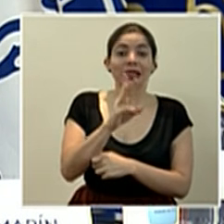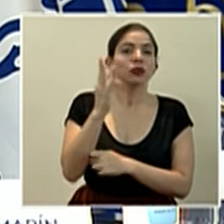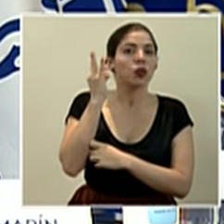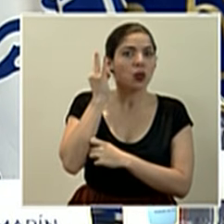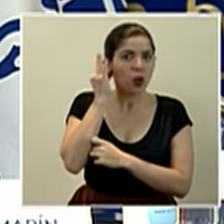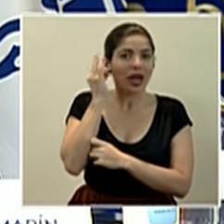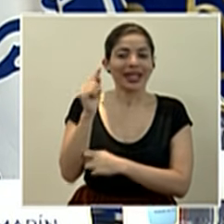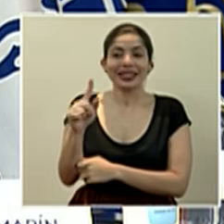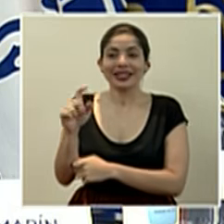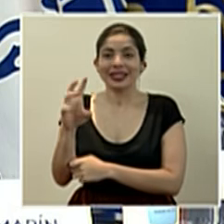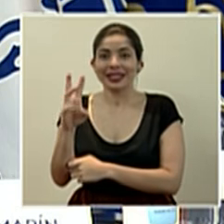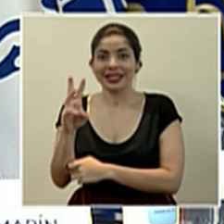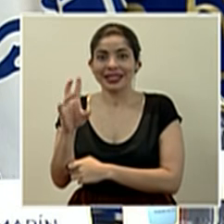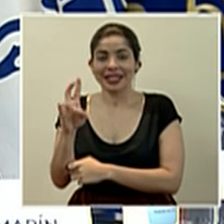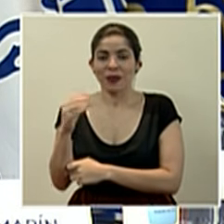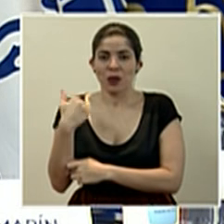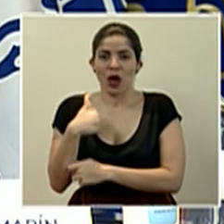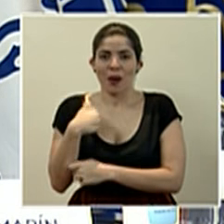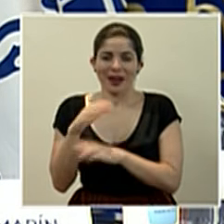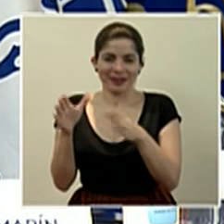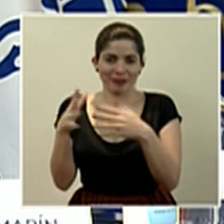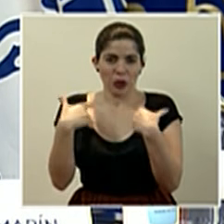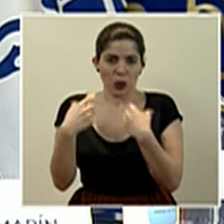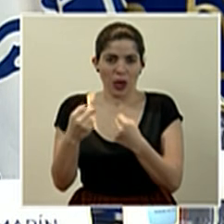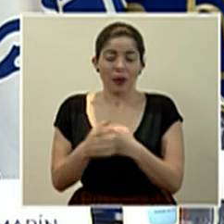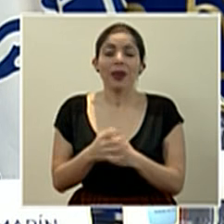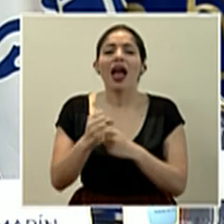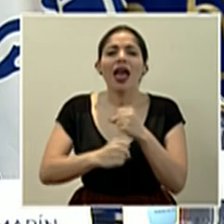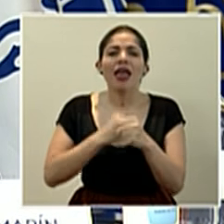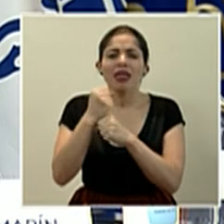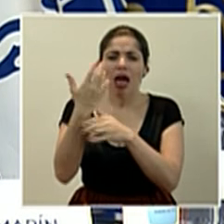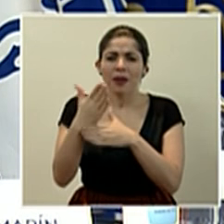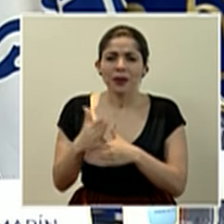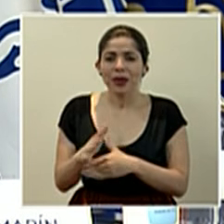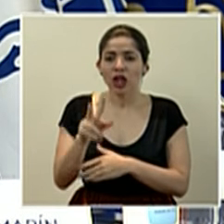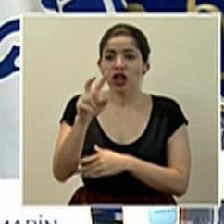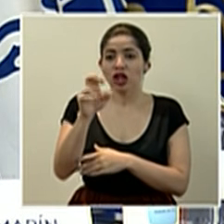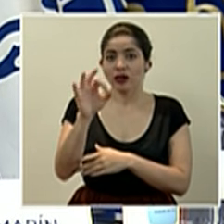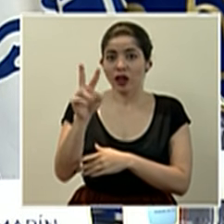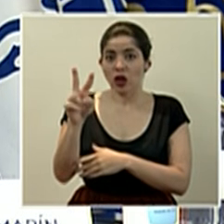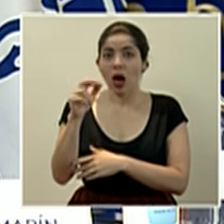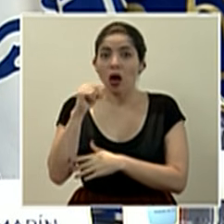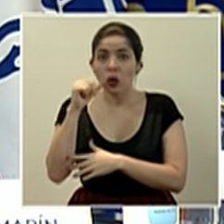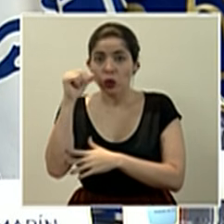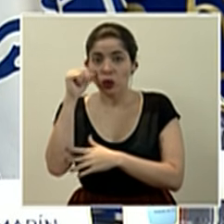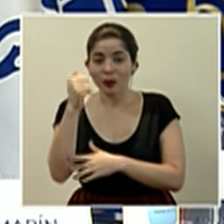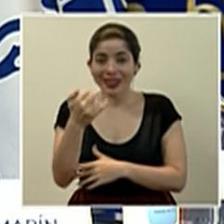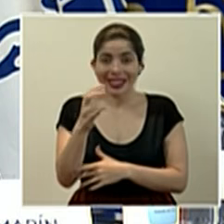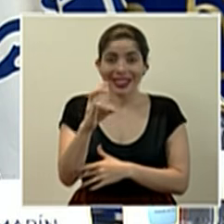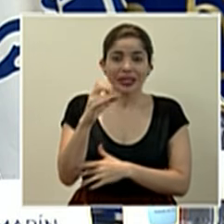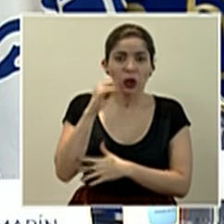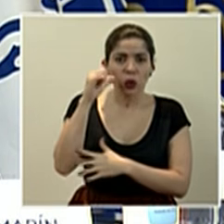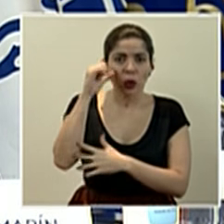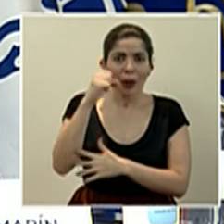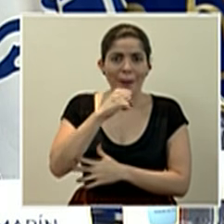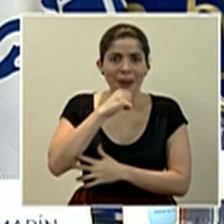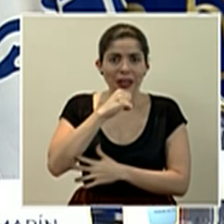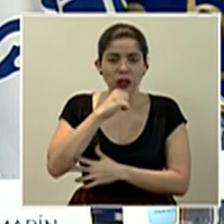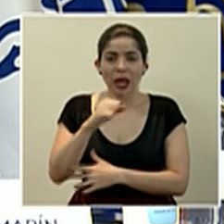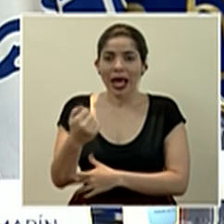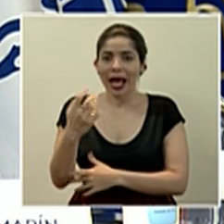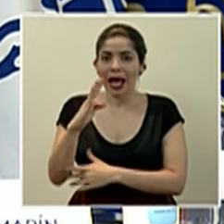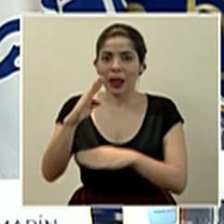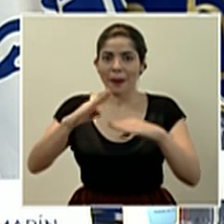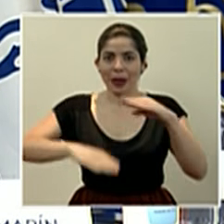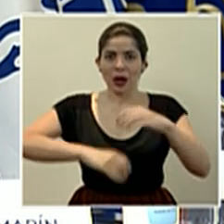y 167 son hombres. Por edad tenemos 292 adultos, 17 adultos mayores y